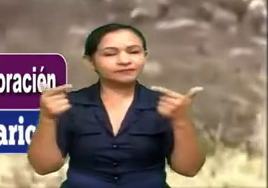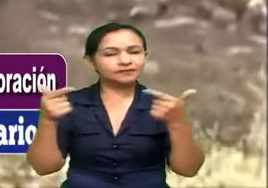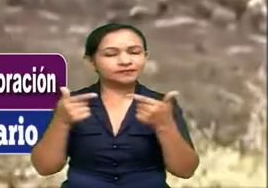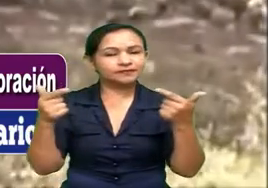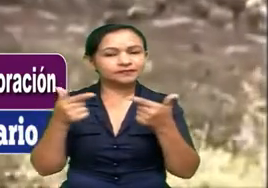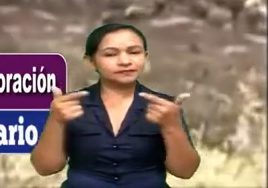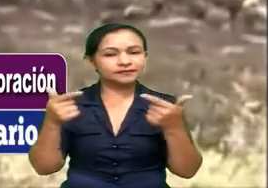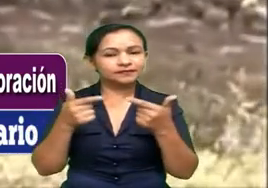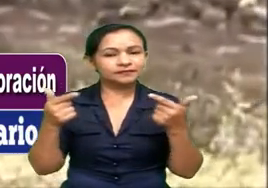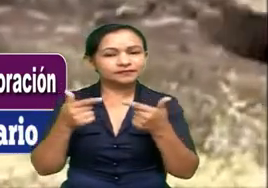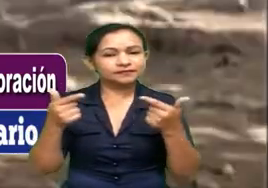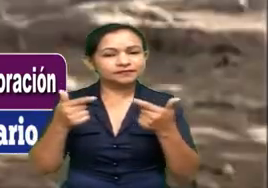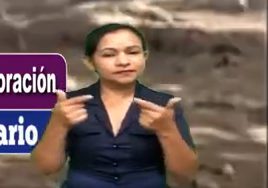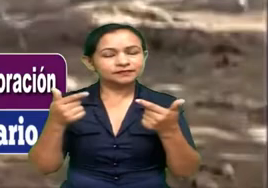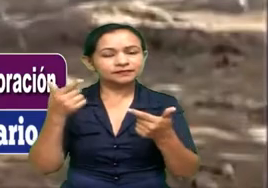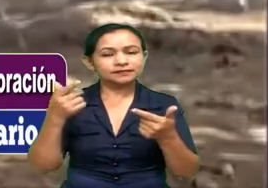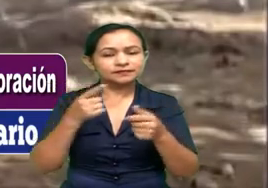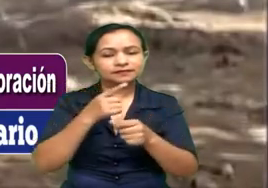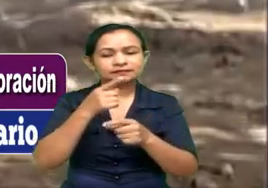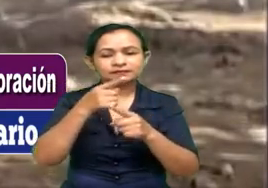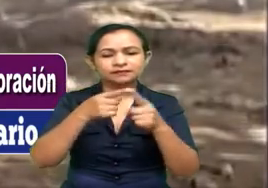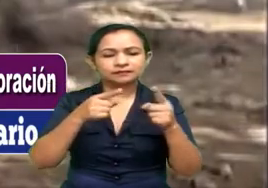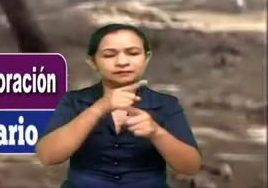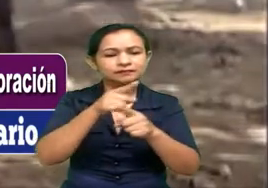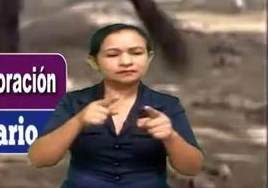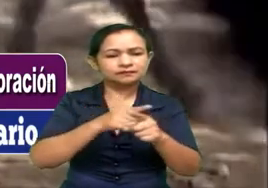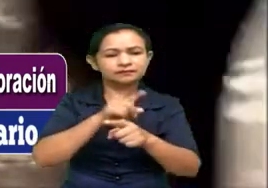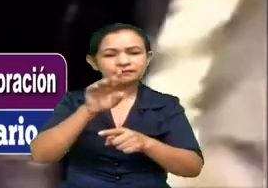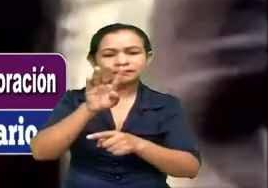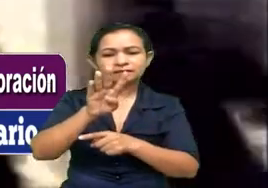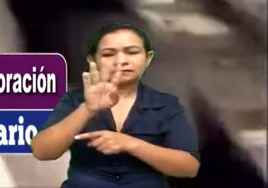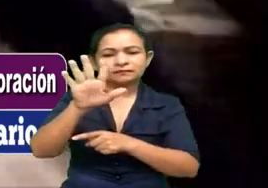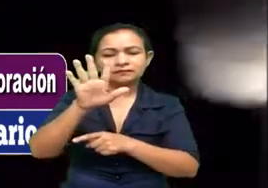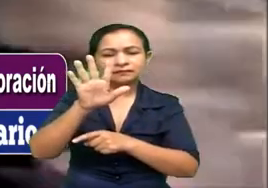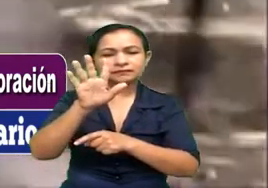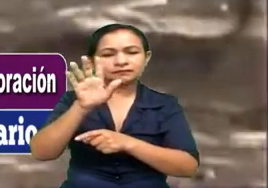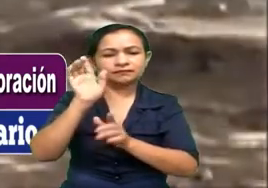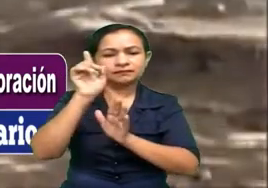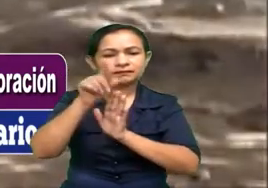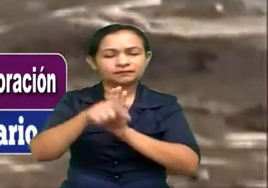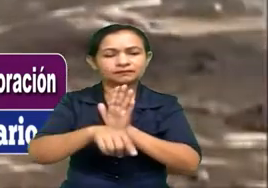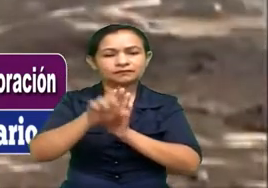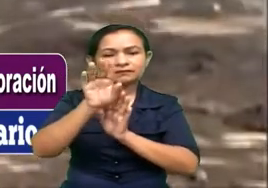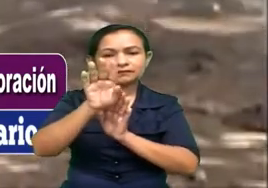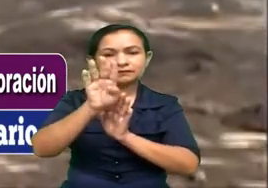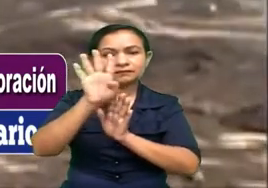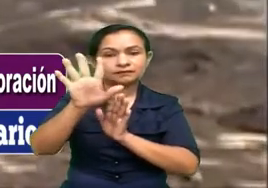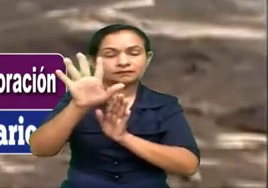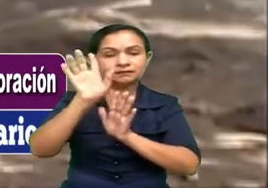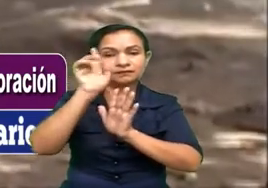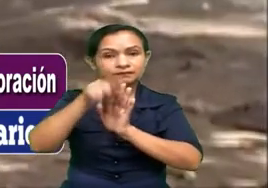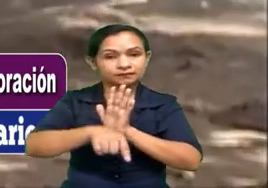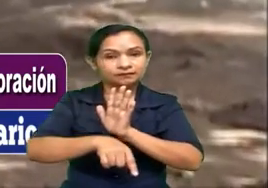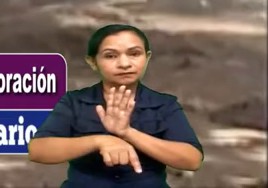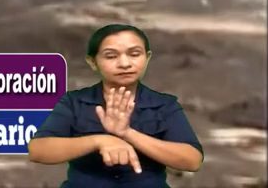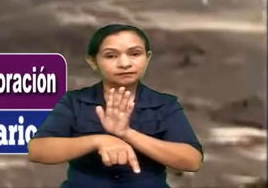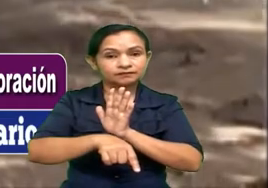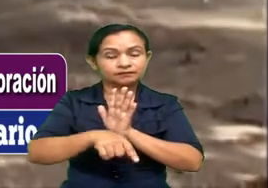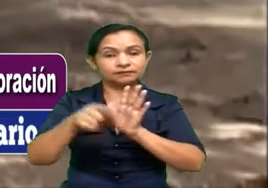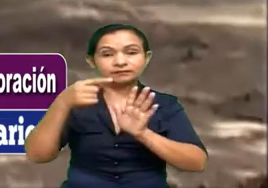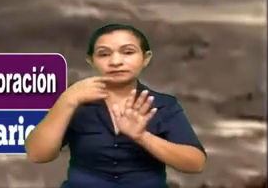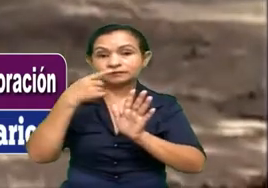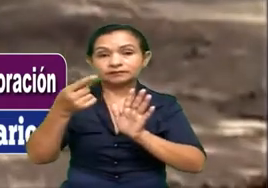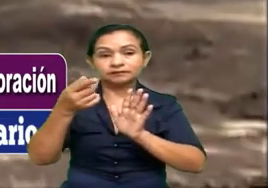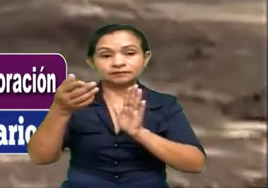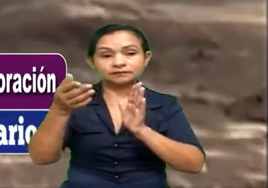que dilató tal vez media hora, 45 minutos. Pero en esos 45 minutos se vio el sacrificio